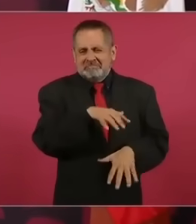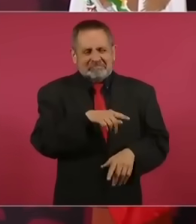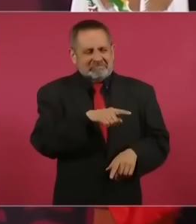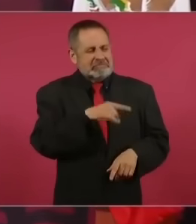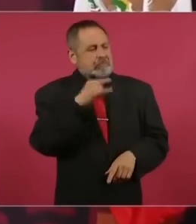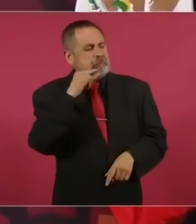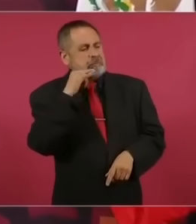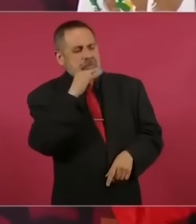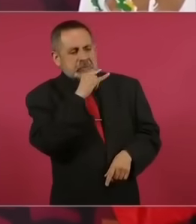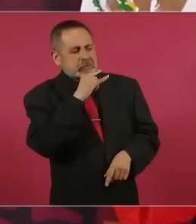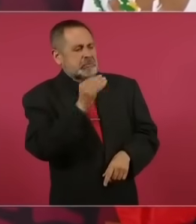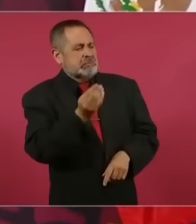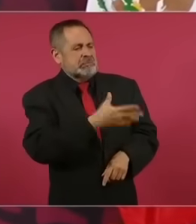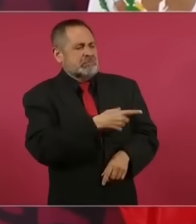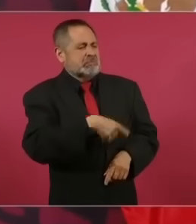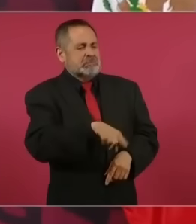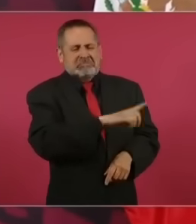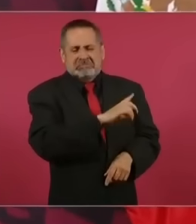hipócritas,